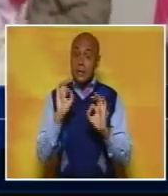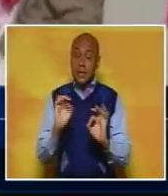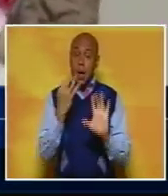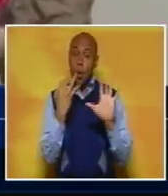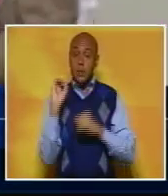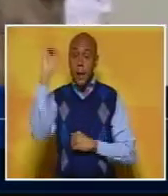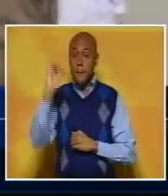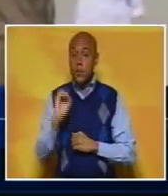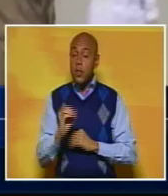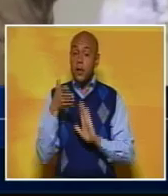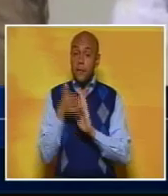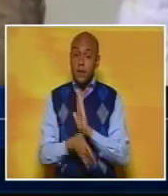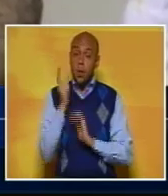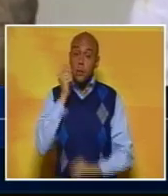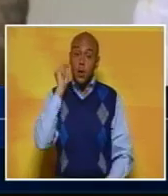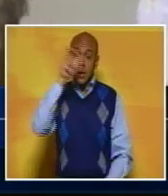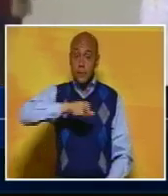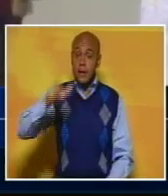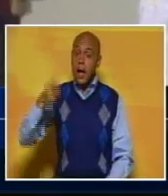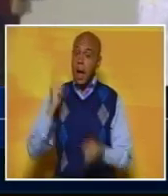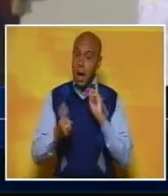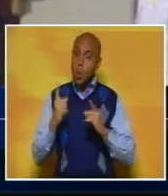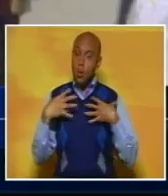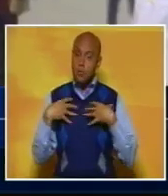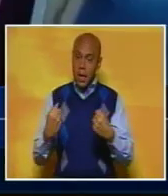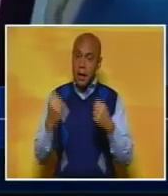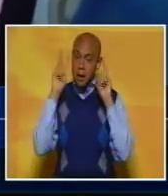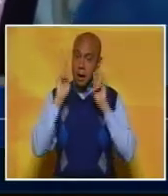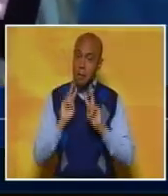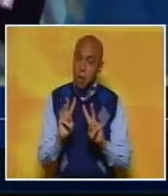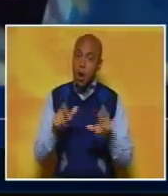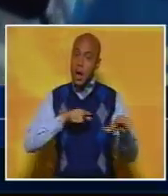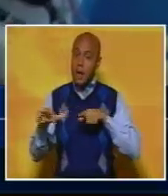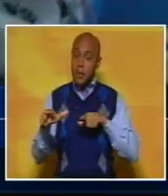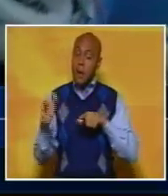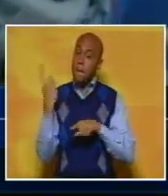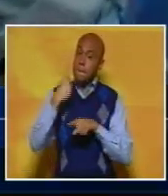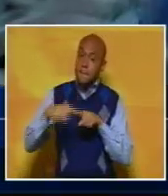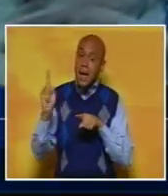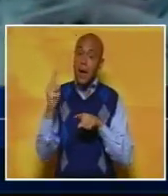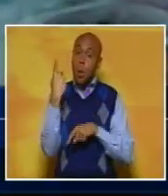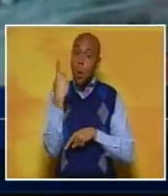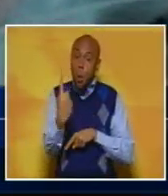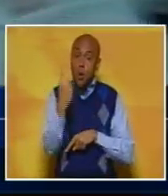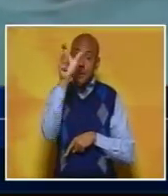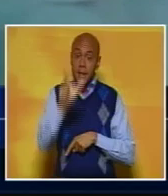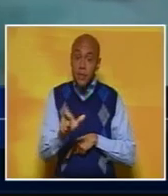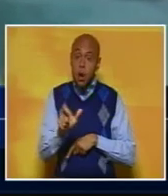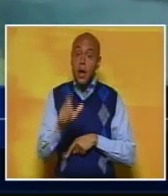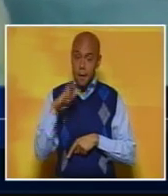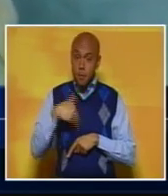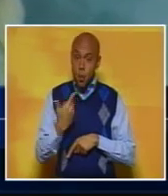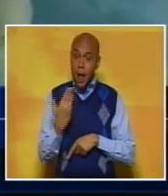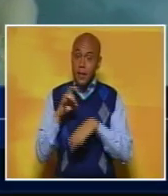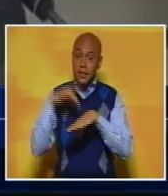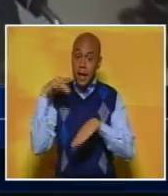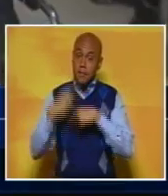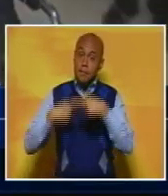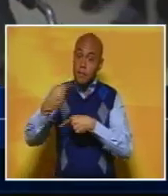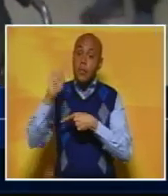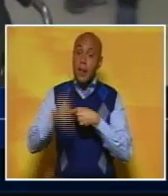del 80% de los pacientes logran recuperarse. Sin embargo, 1 de cada 6 personas puede llegar a un estado